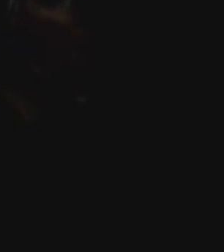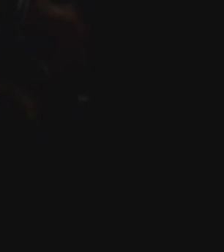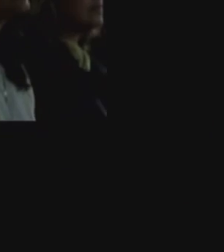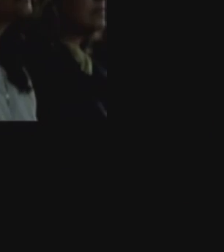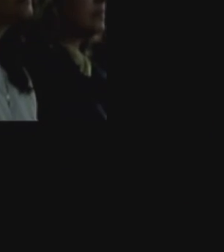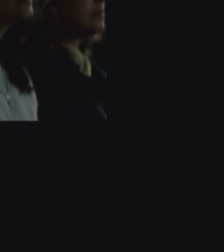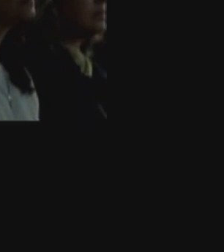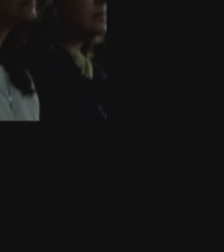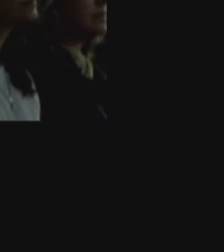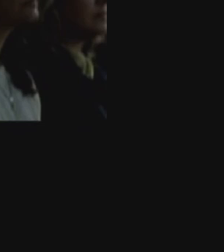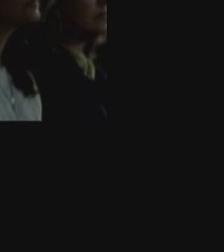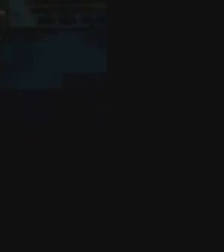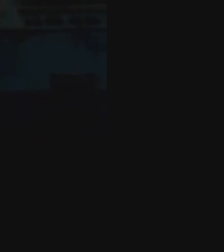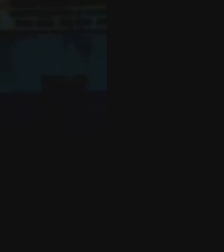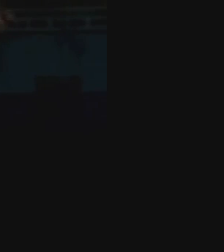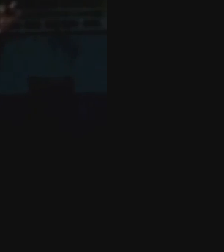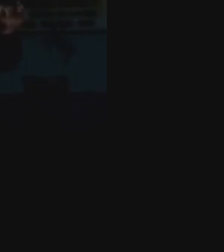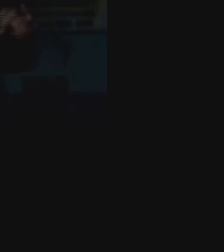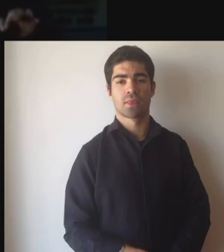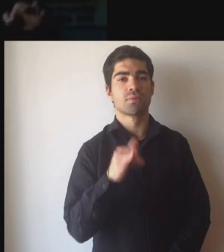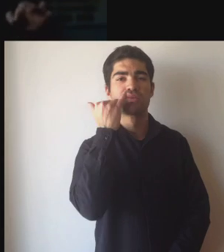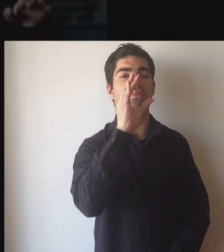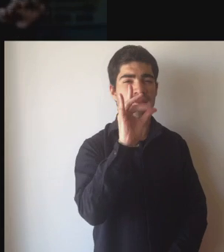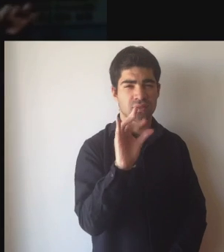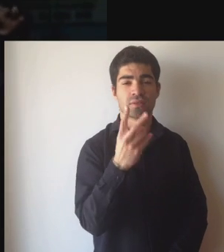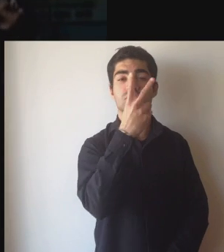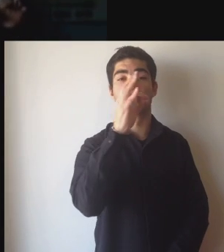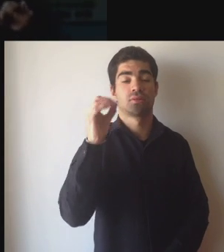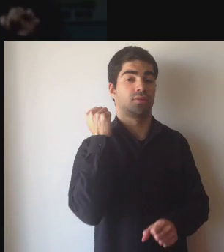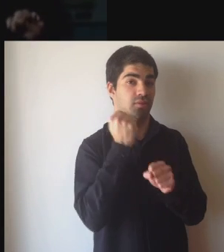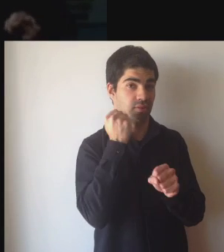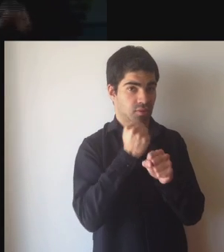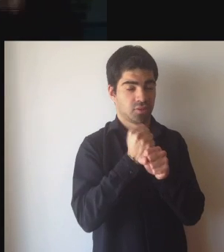sencillo, 200 puestos de trabajo para todos los socios del club.